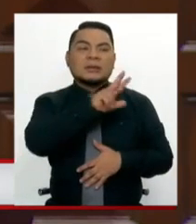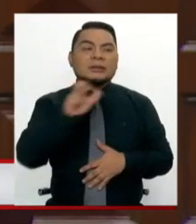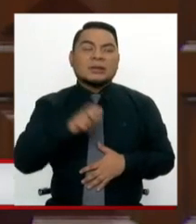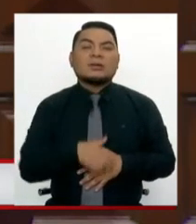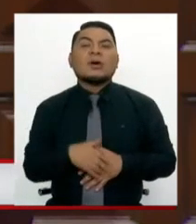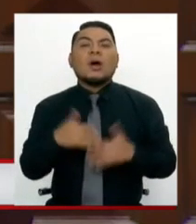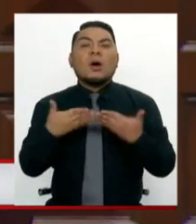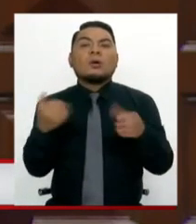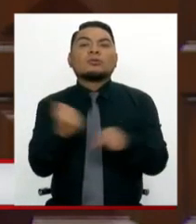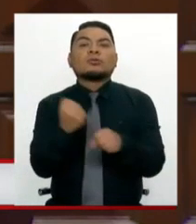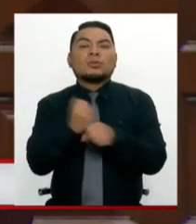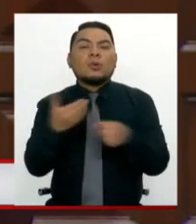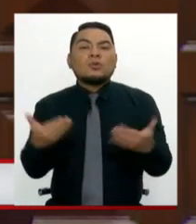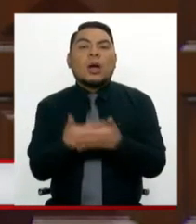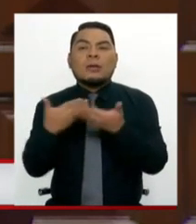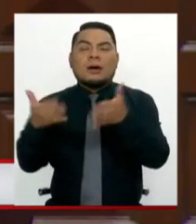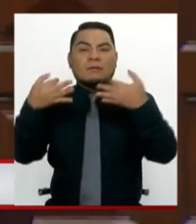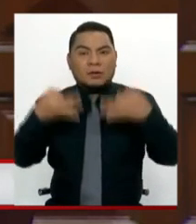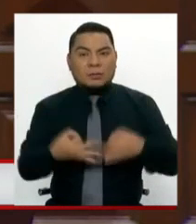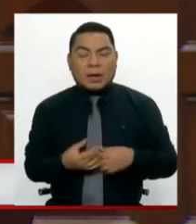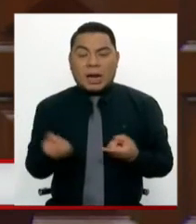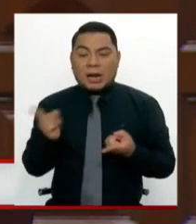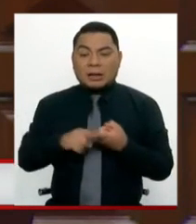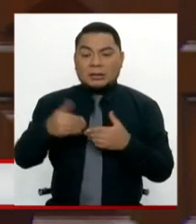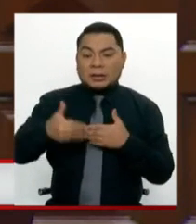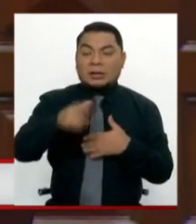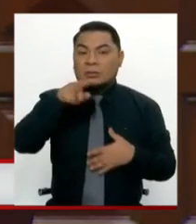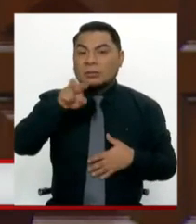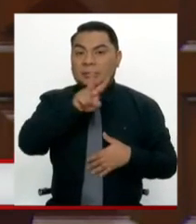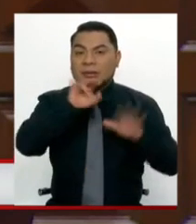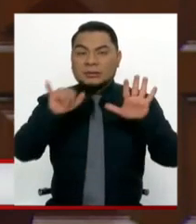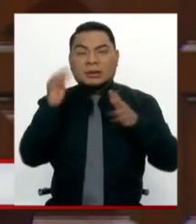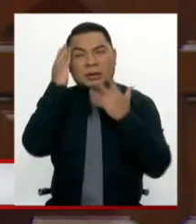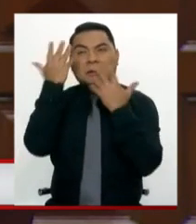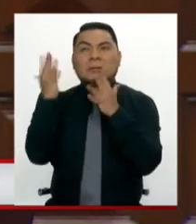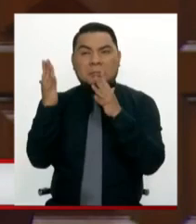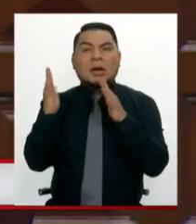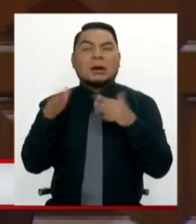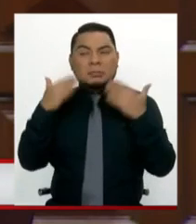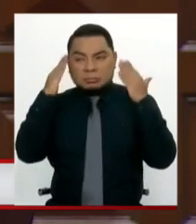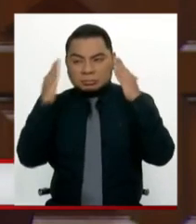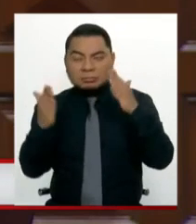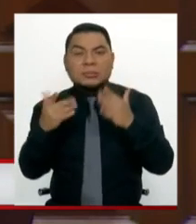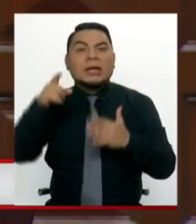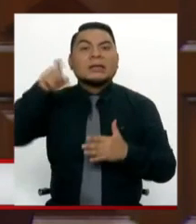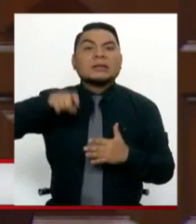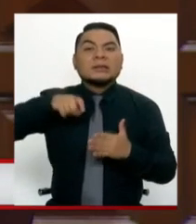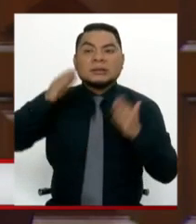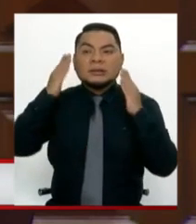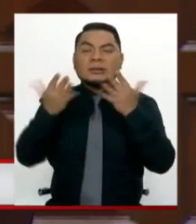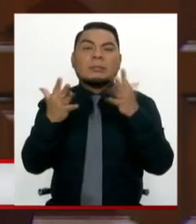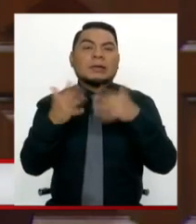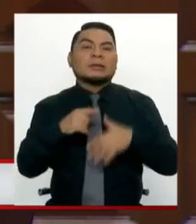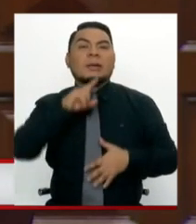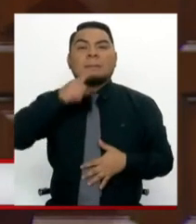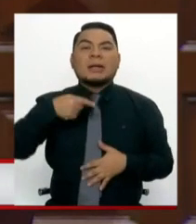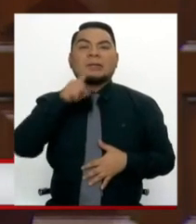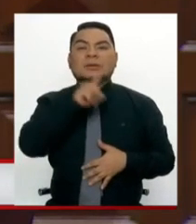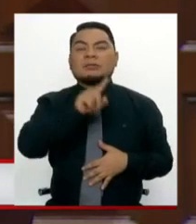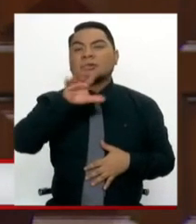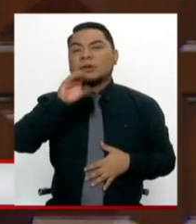27.300 puestos de trabajo formal. Al 2026 se espera atender una demanda de